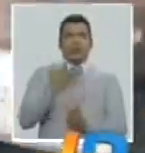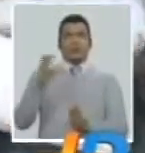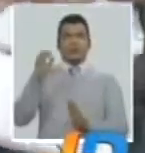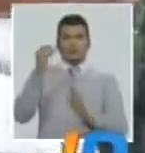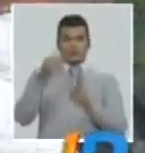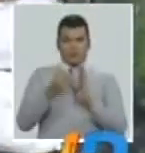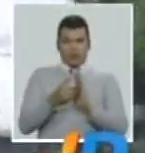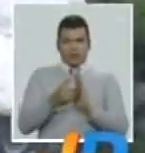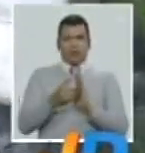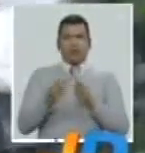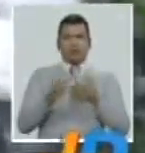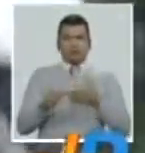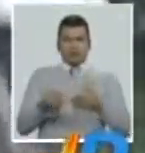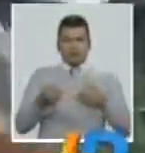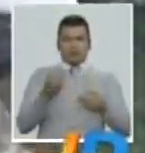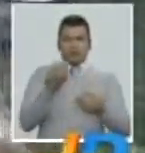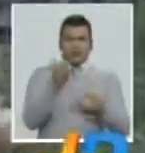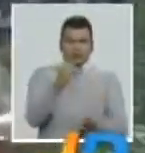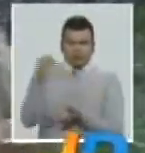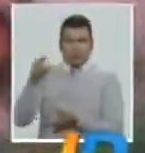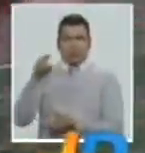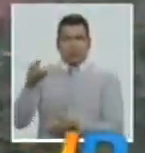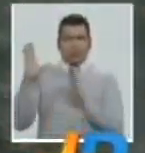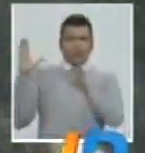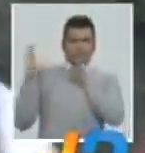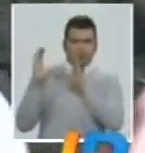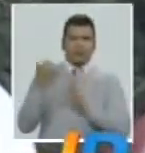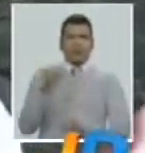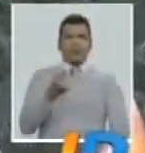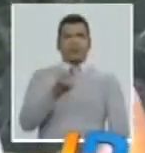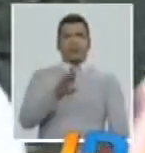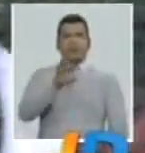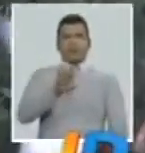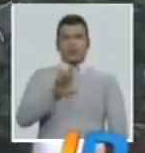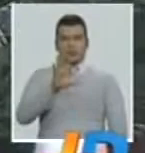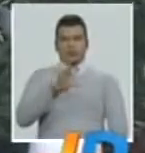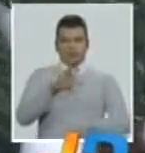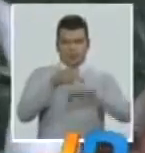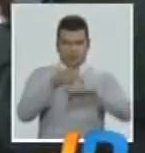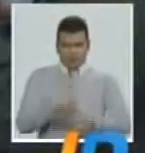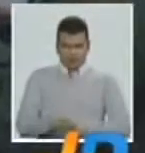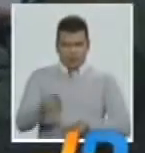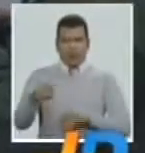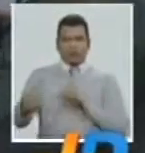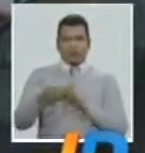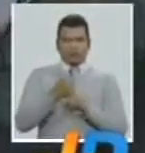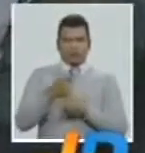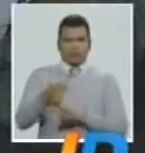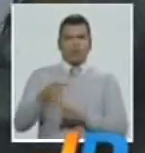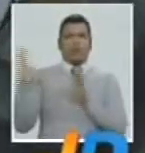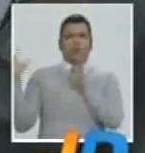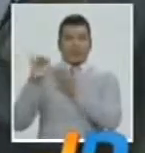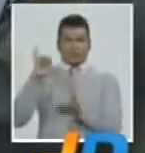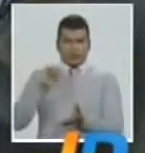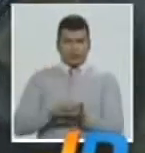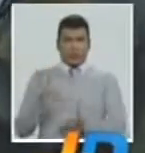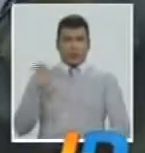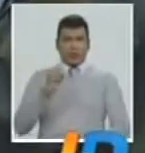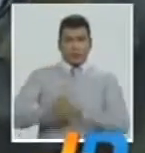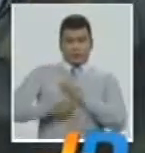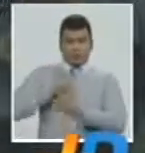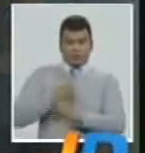calles de la capital caucana. En lo que va corrido del año, ya son 195 kilos incautados en este municipio. La mujer fue puesta a disposición de